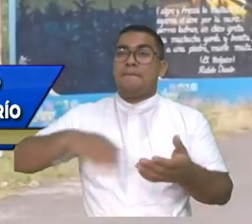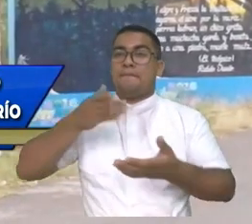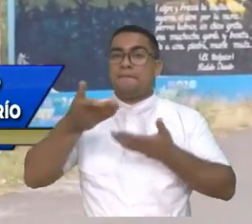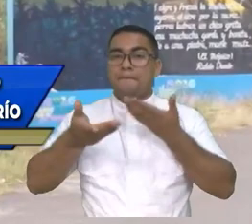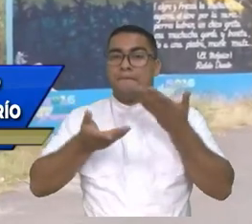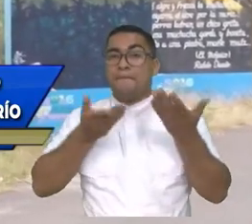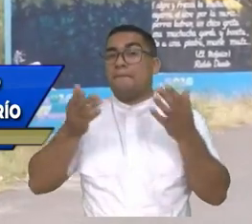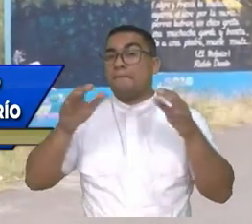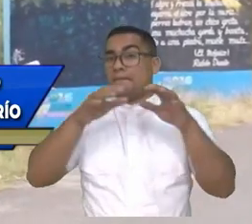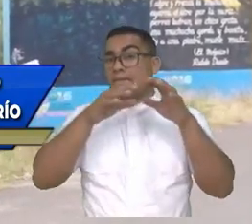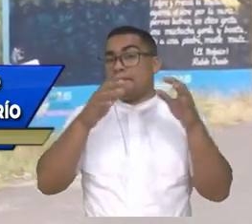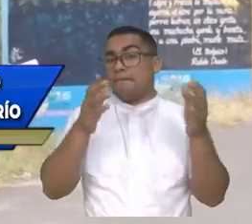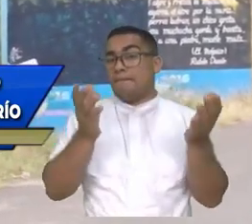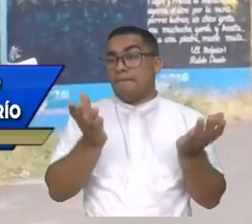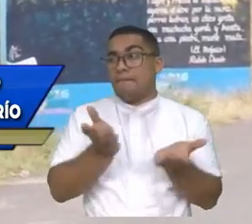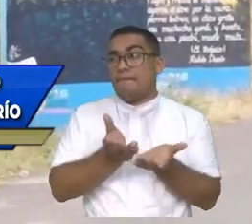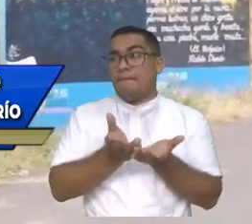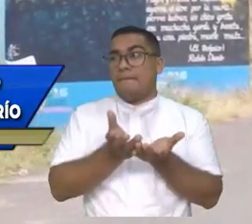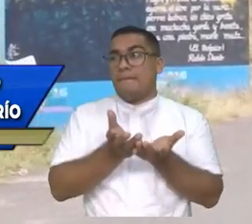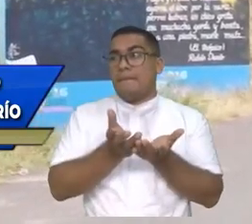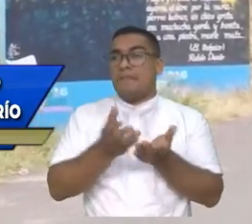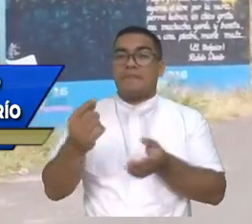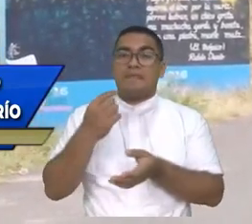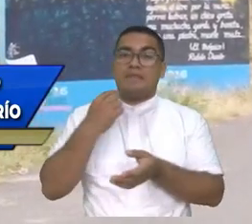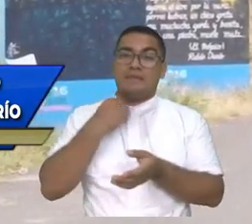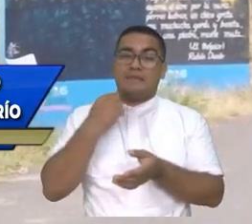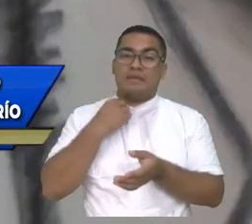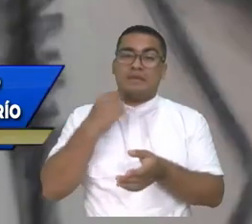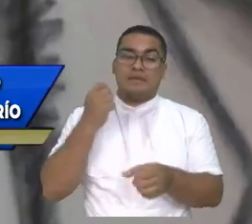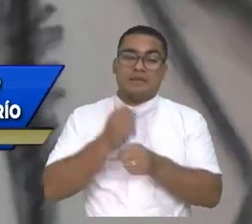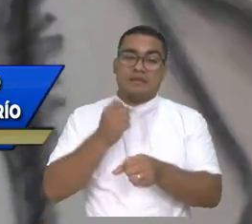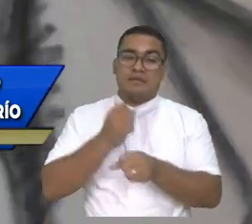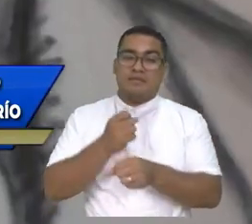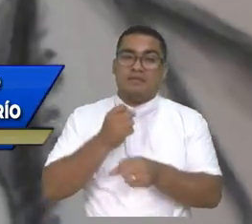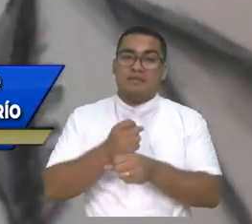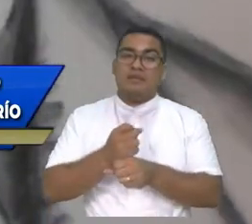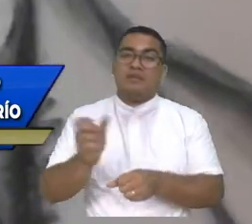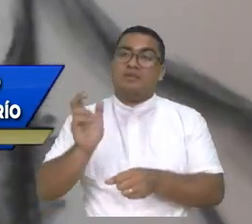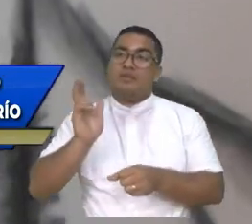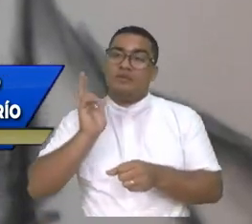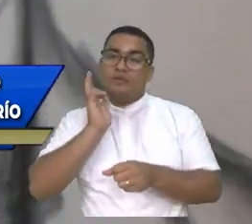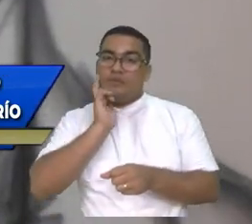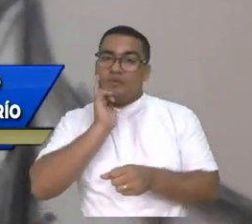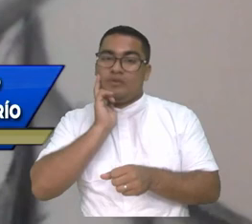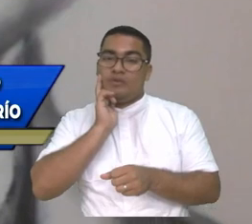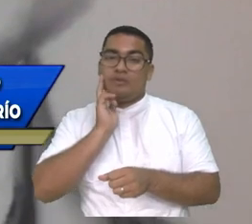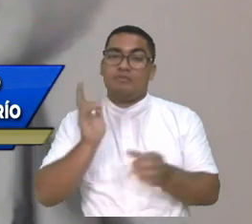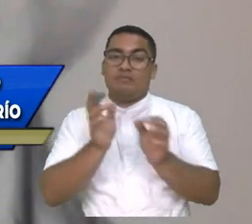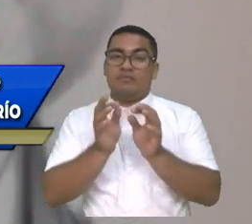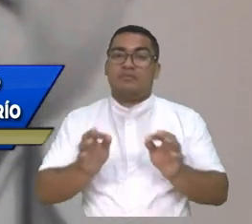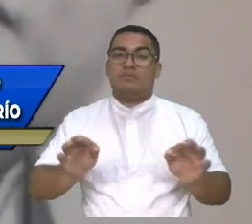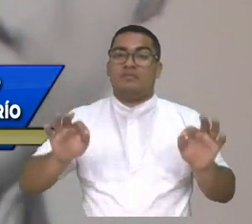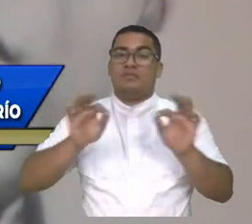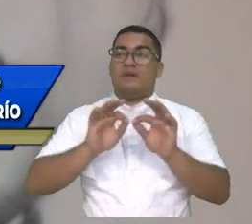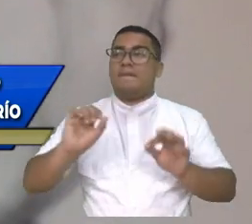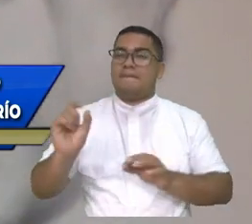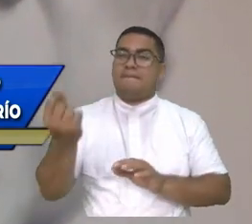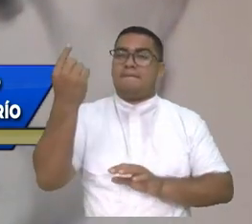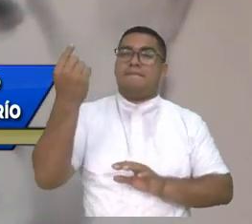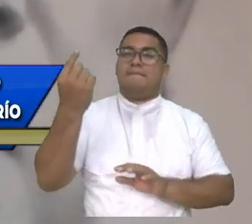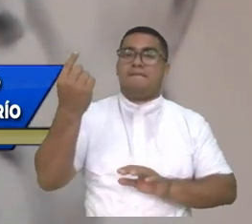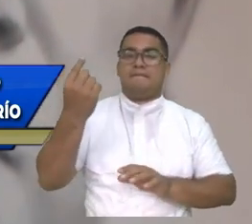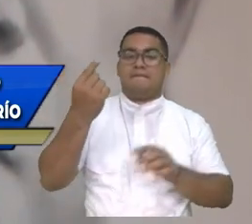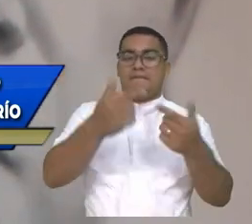del mundo, han renovado siempre la posición de Darío como primer modernista,